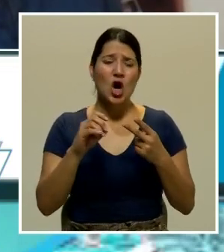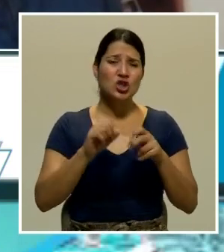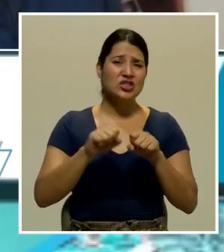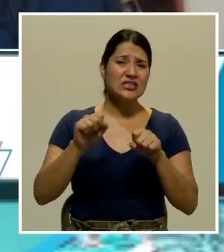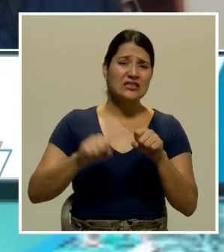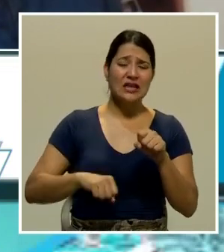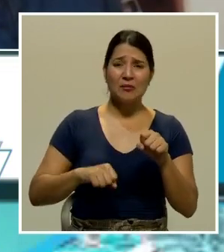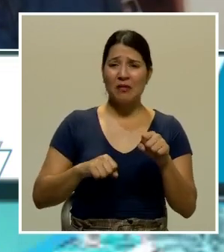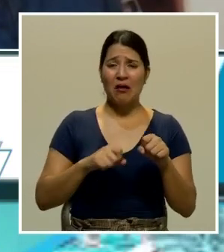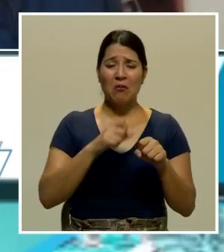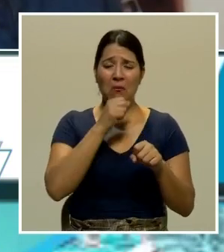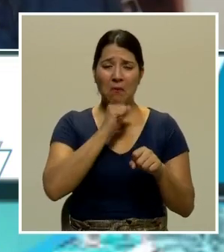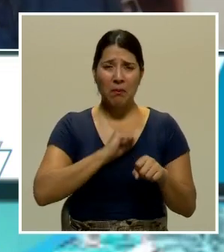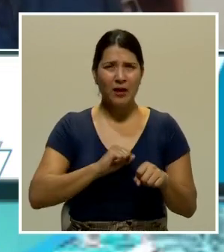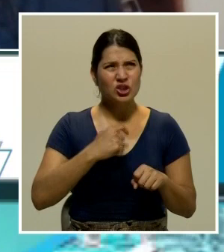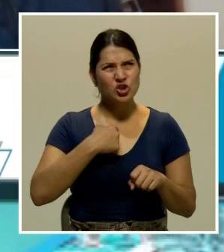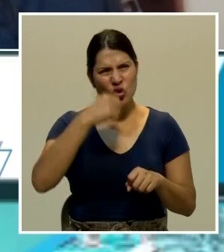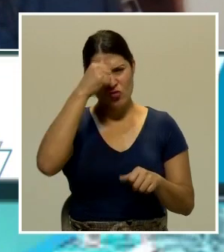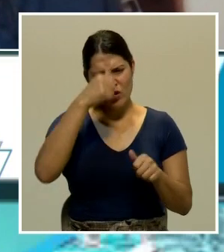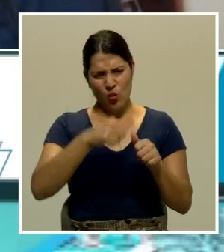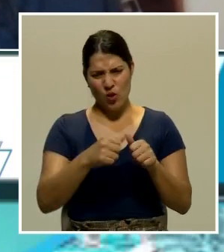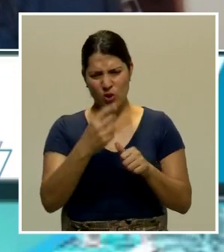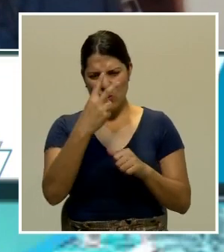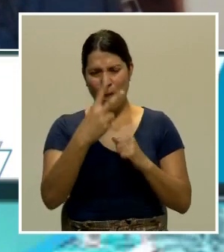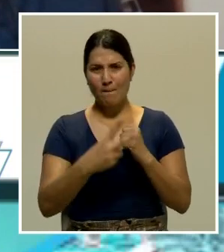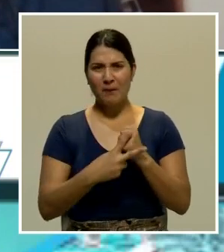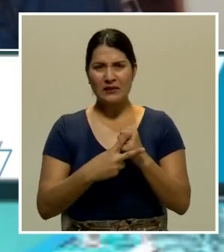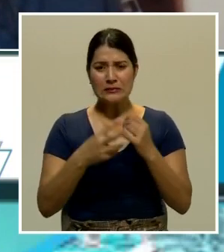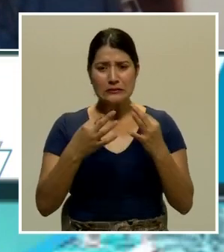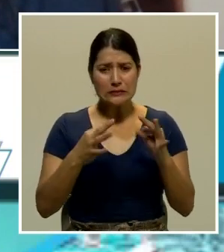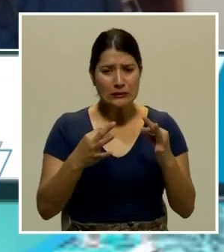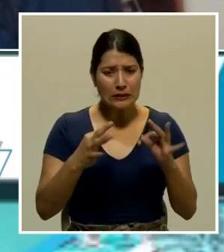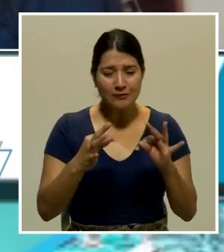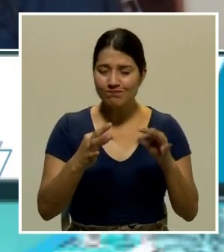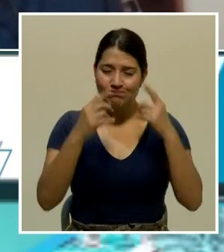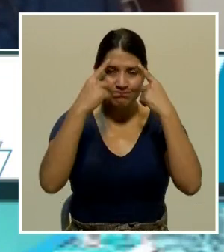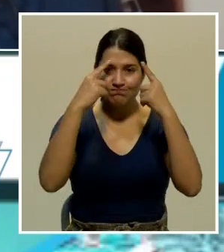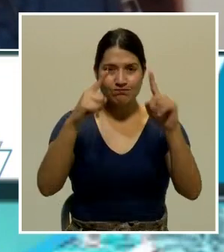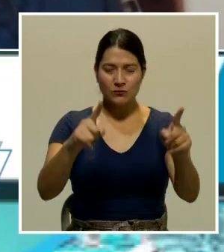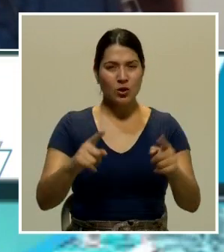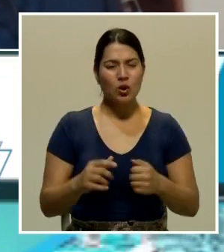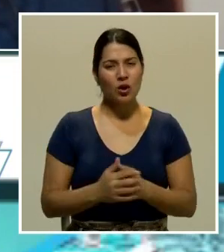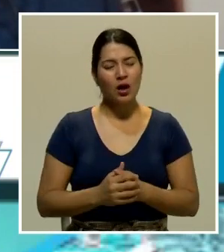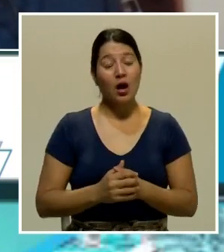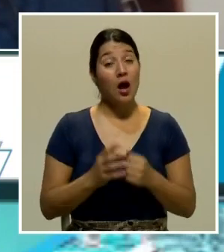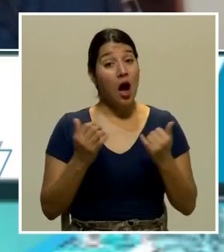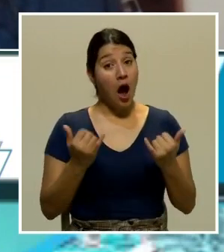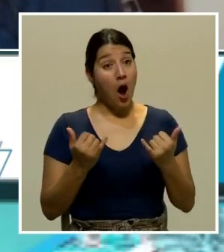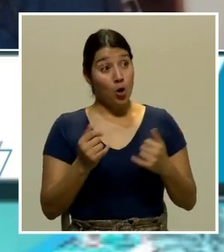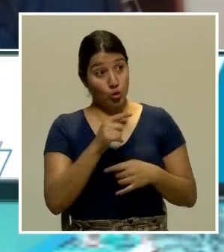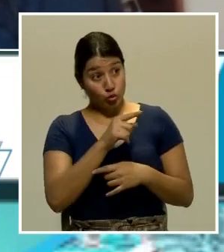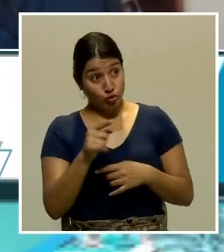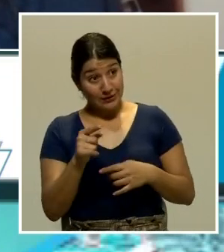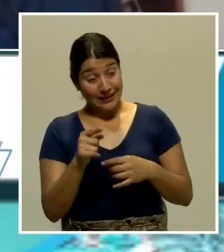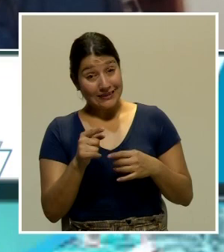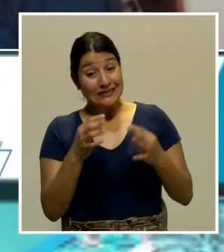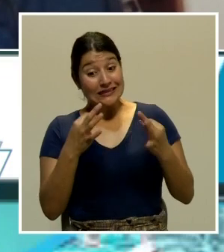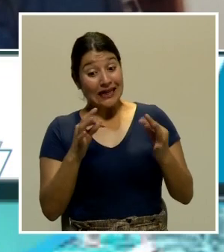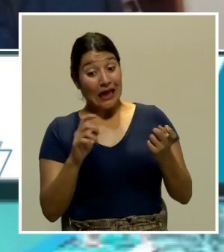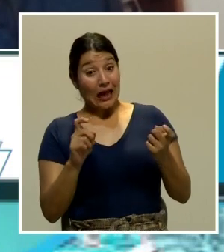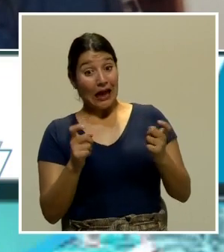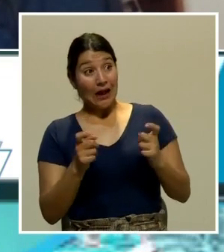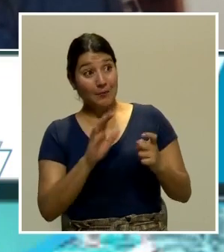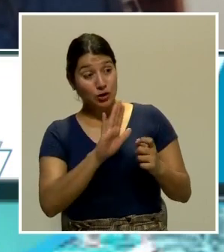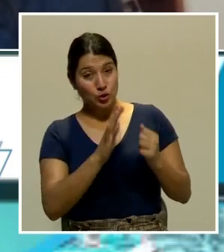que yo tenga noción, 2 intentos y no prosperaron. Ahora ustedes están modernizando